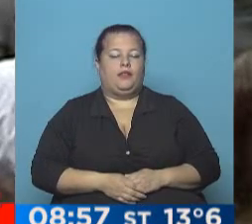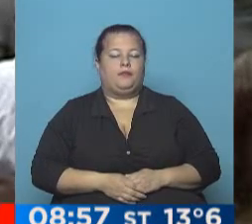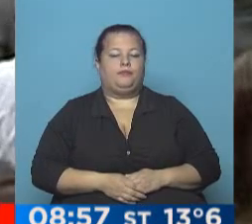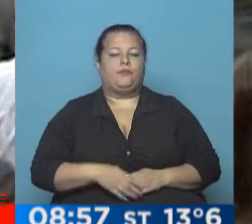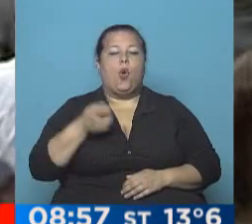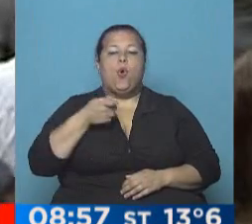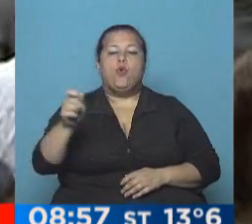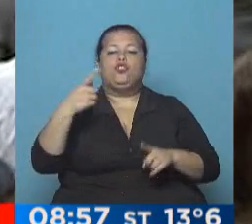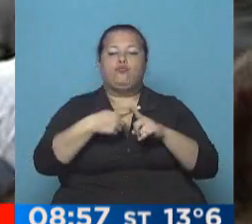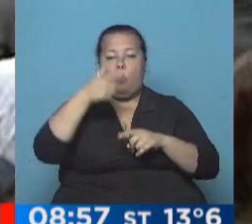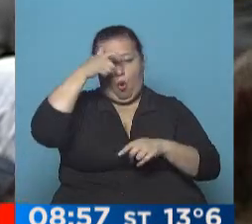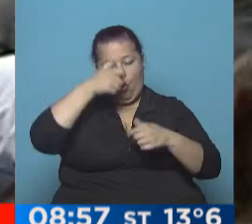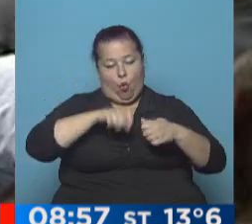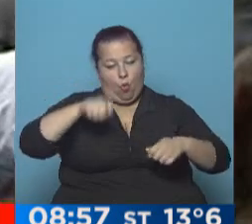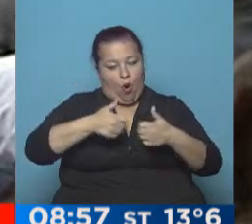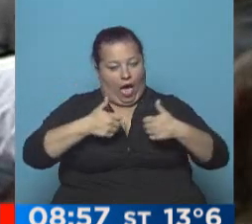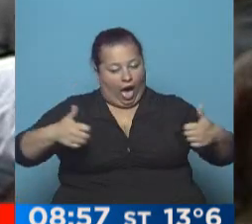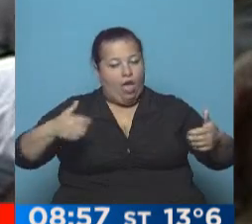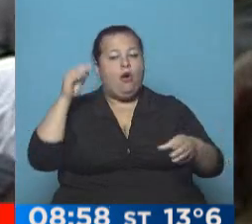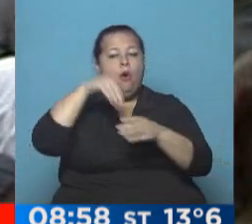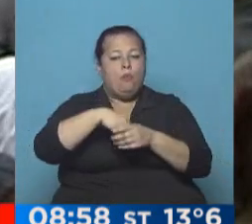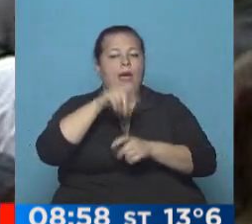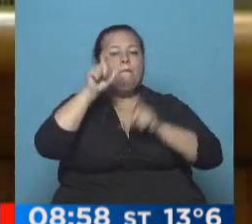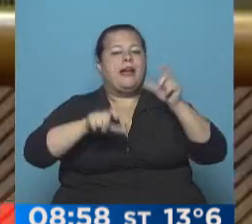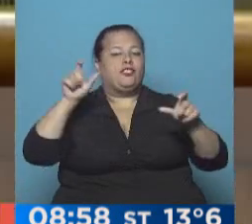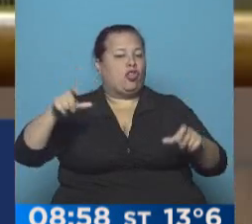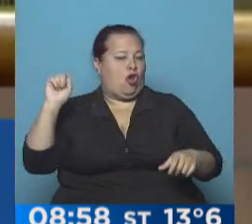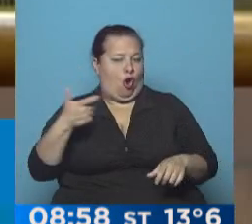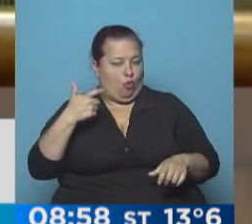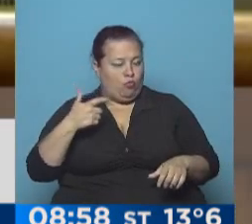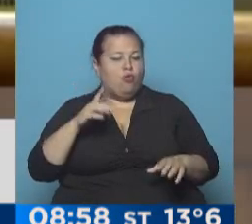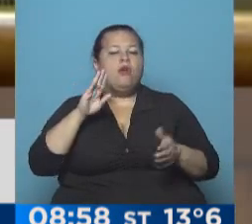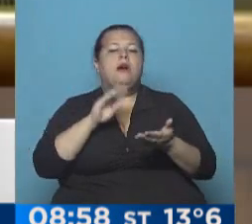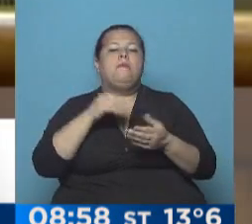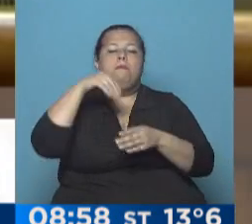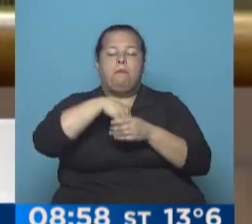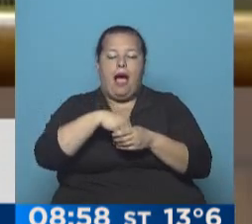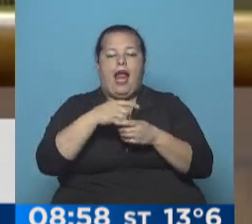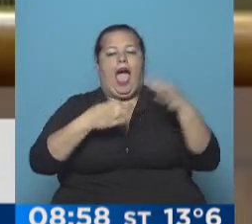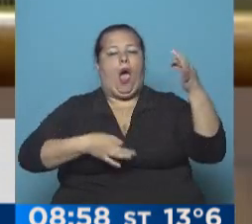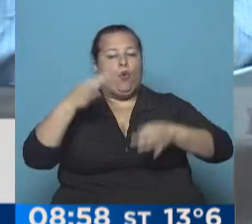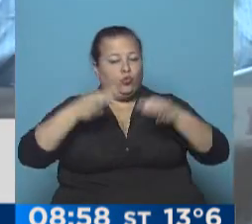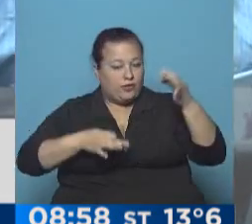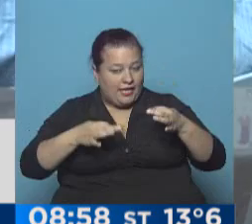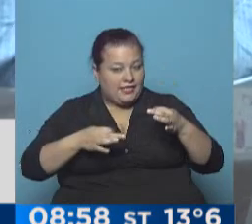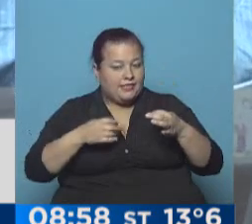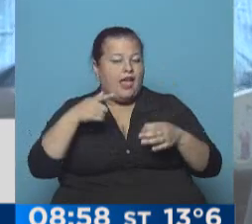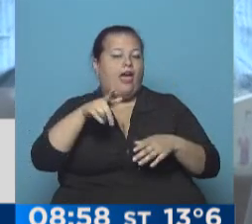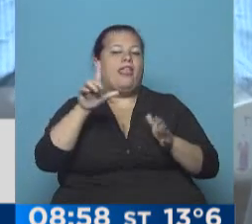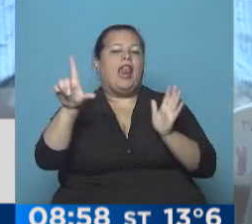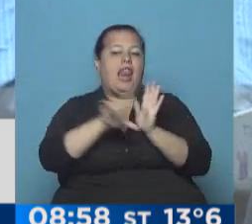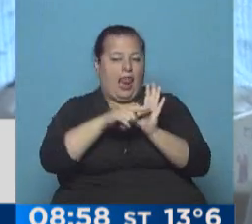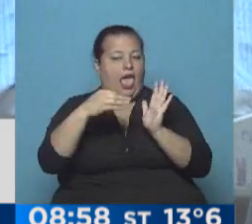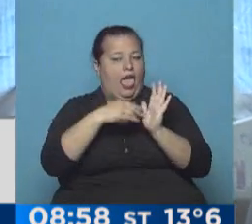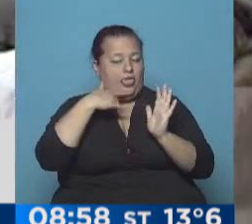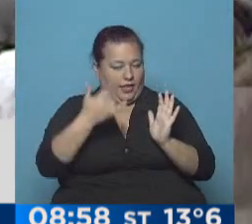El juicio por jurados permite la participación de la ciudadanía en la administración de la justicia que contempla la